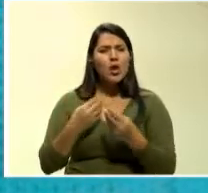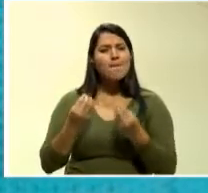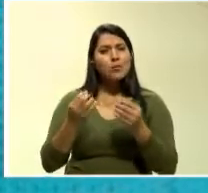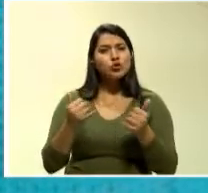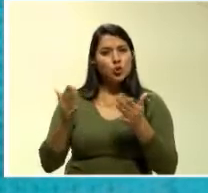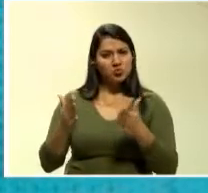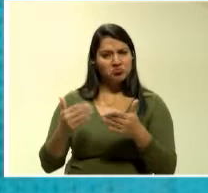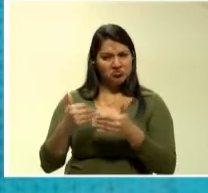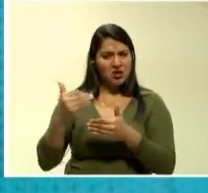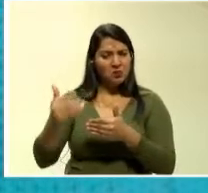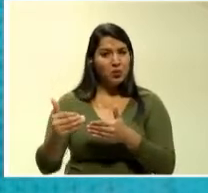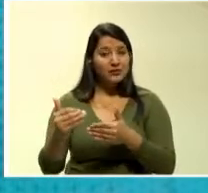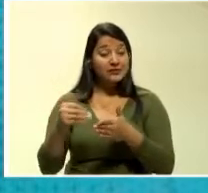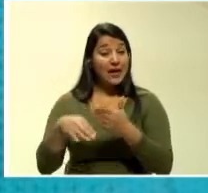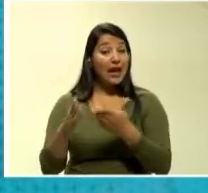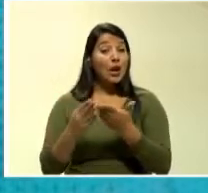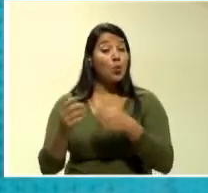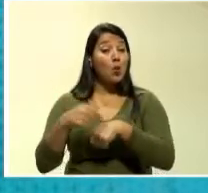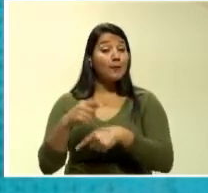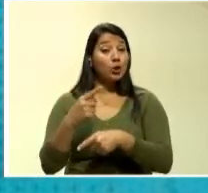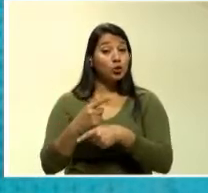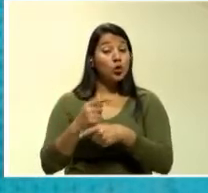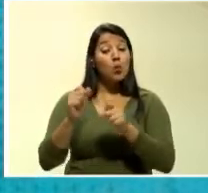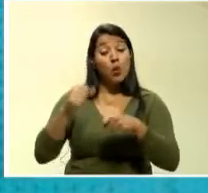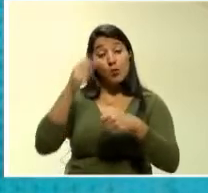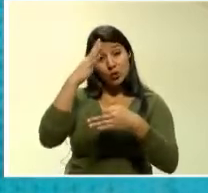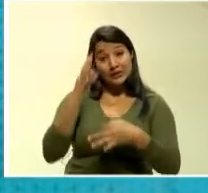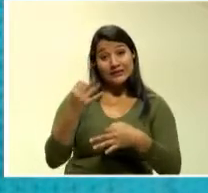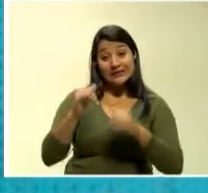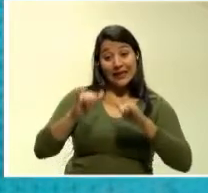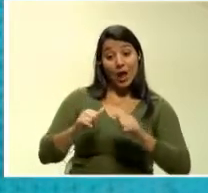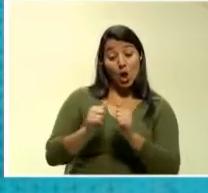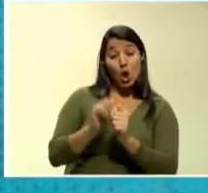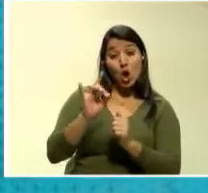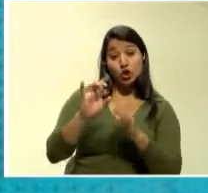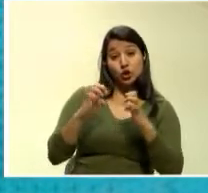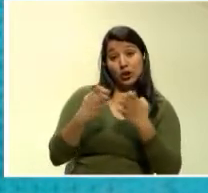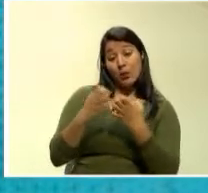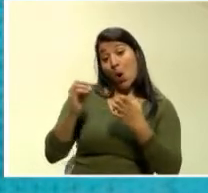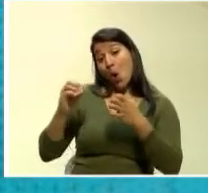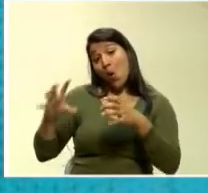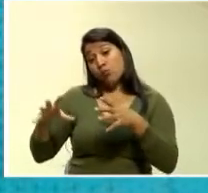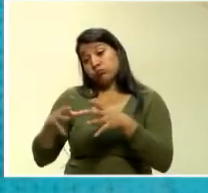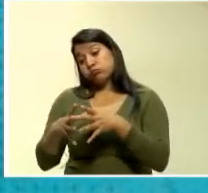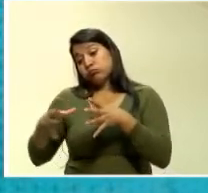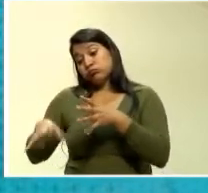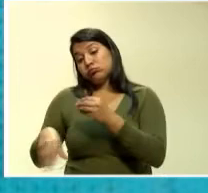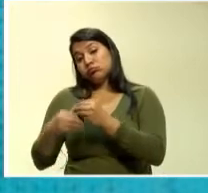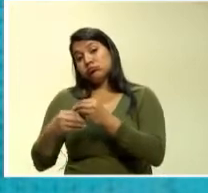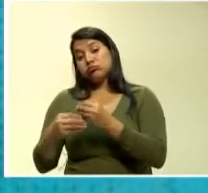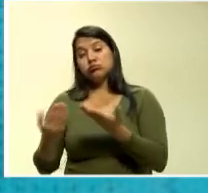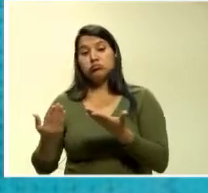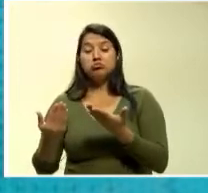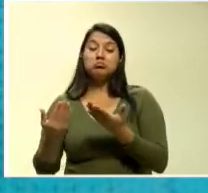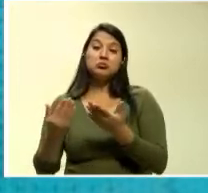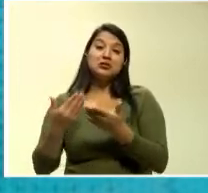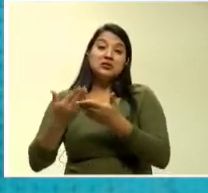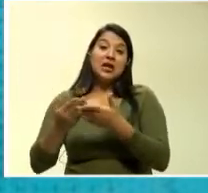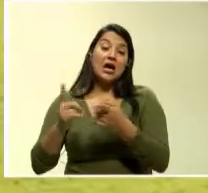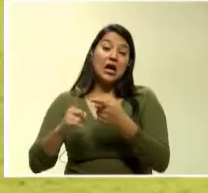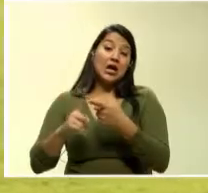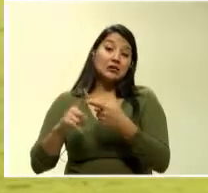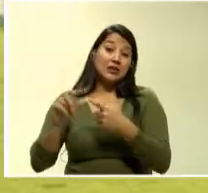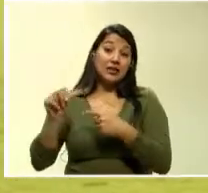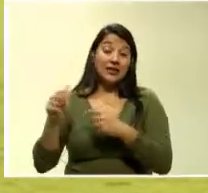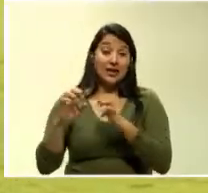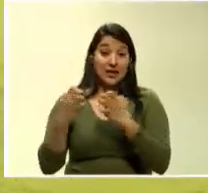momento indicado nosotros deberíamos de tomar una decisión, si quedarnos con 8 o tratar de pretender que el campeonato llegue a 10 equipos.